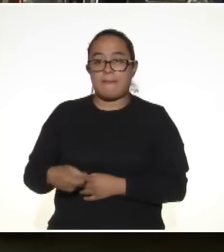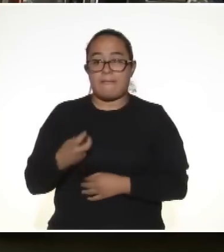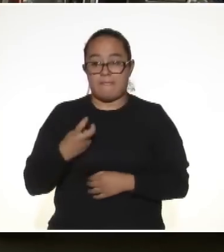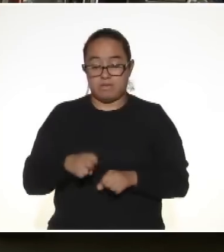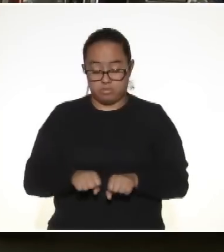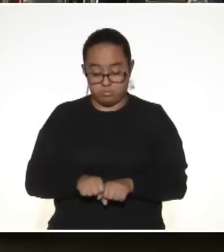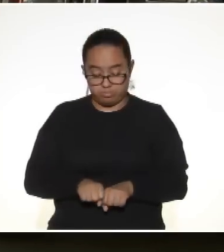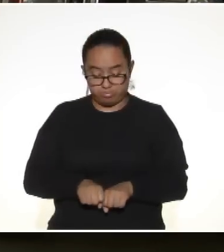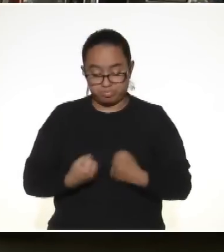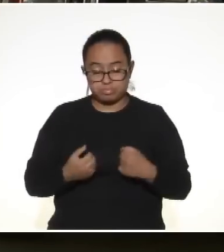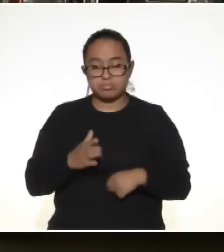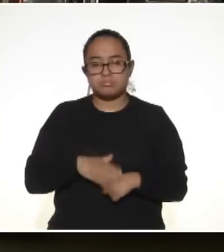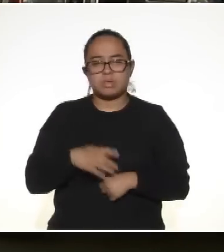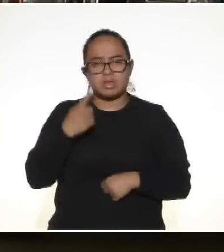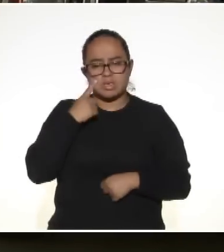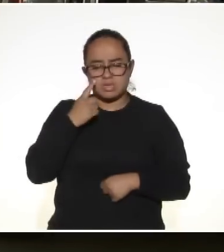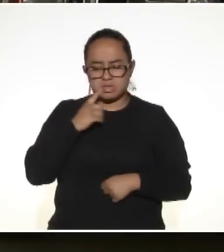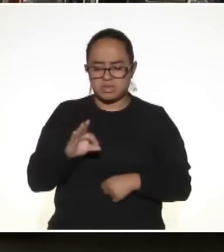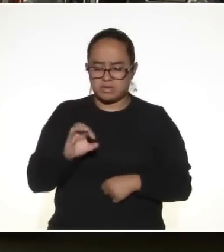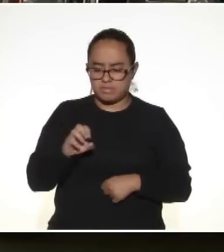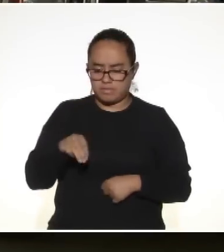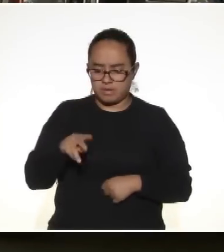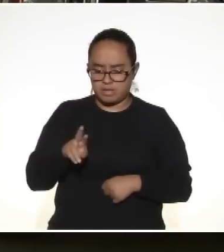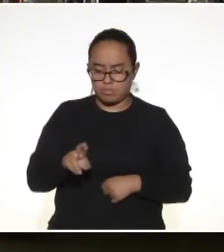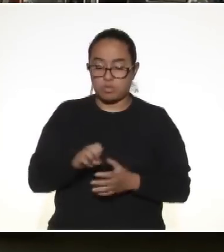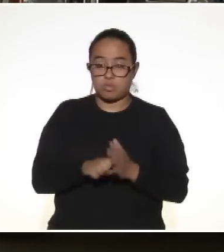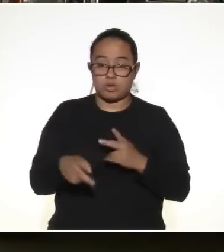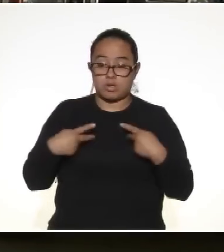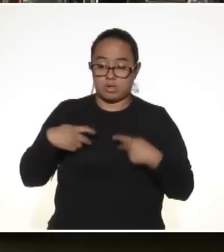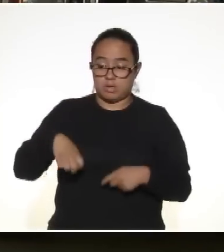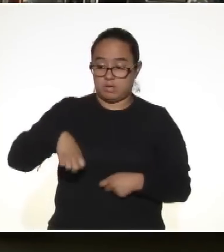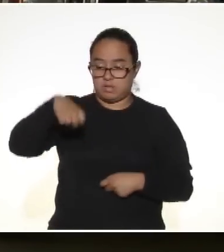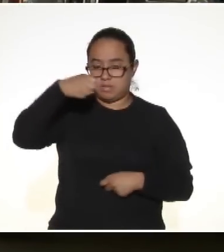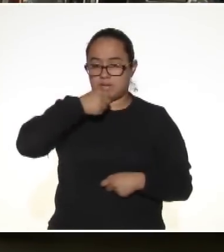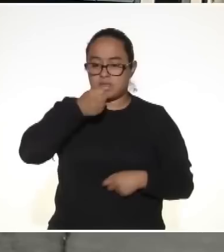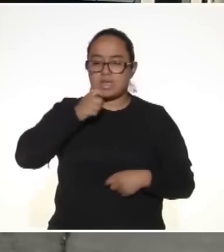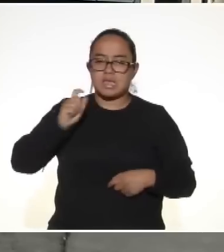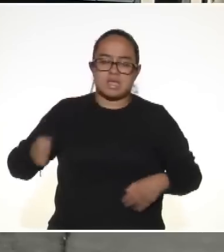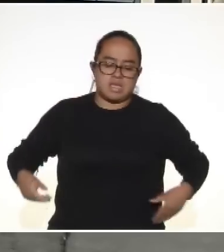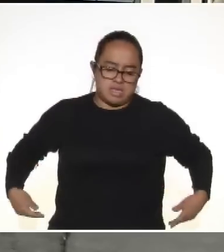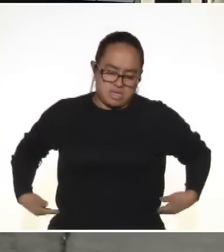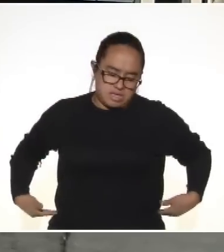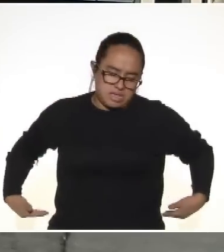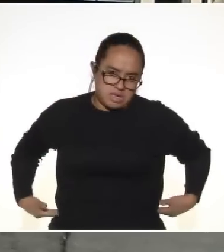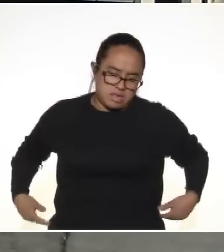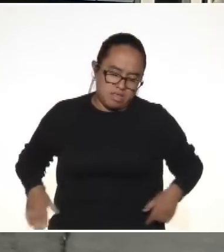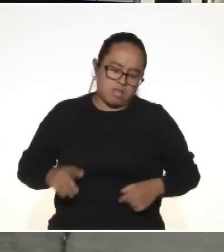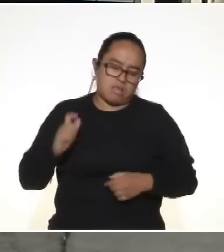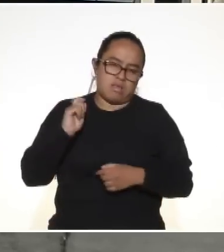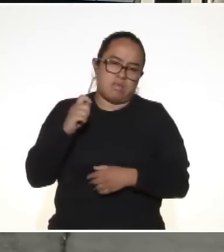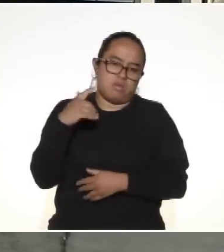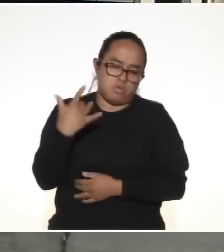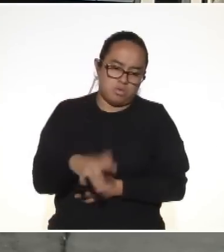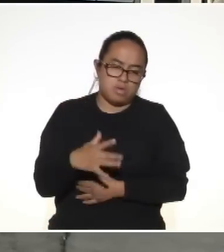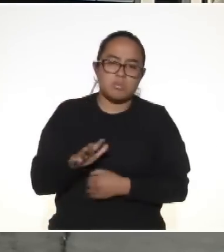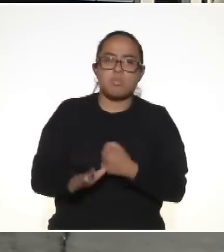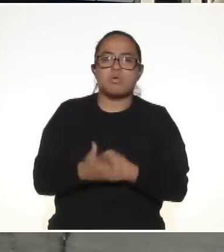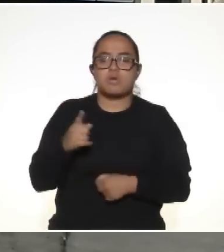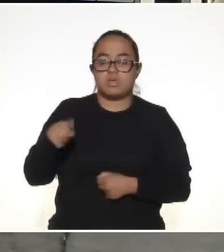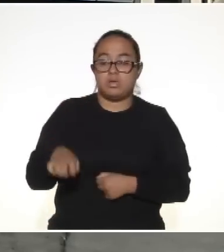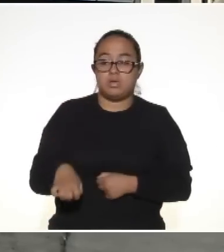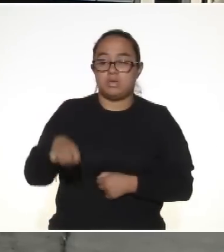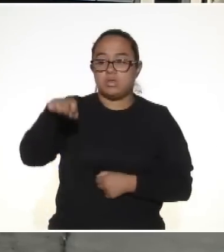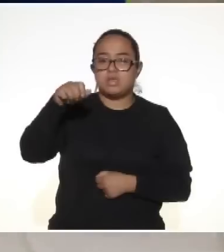fracturas se dan más en el fémur, en el caso de los adultos mayores en la cadera, en la cintura pélvica. Esto se da porque normalmente los adultos